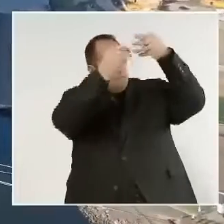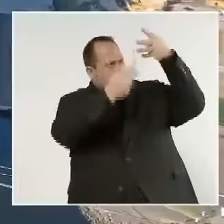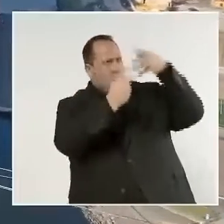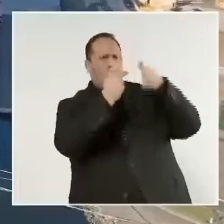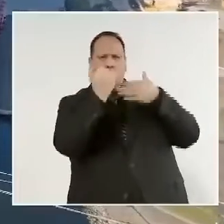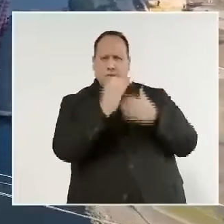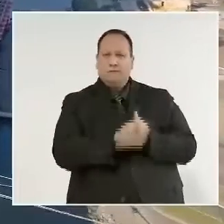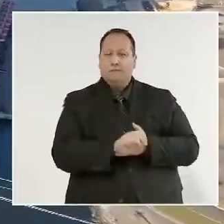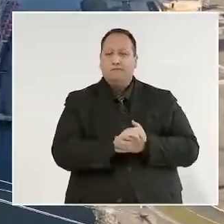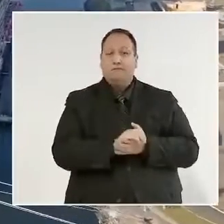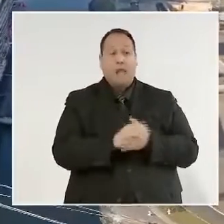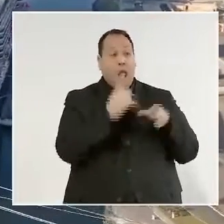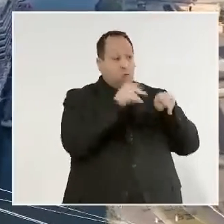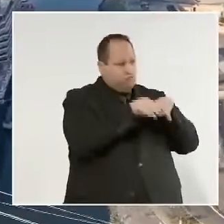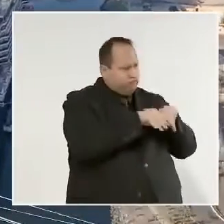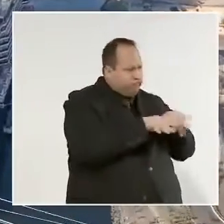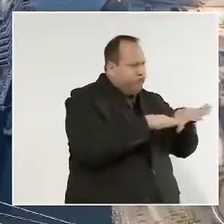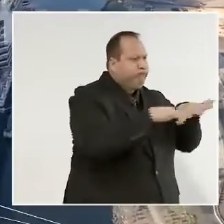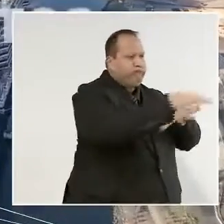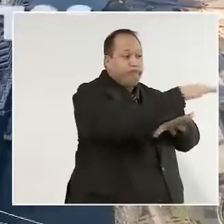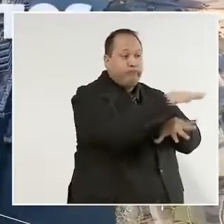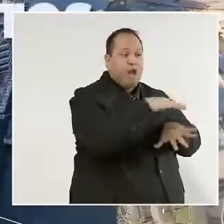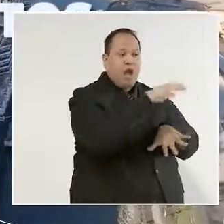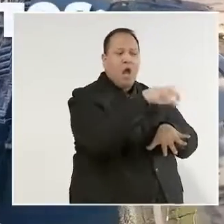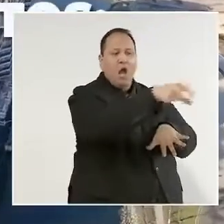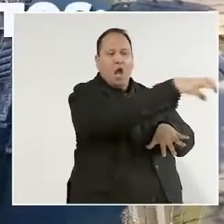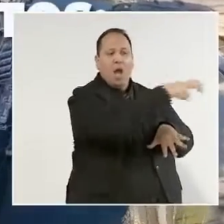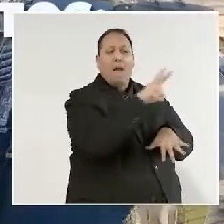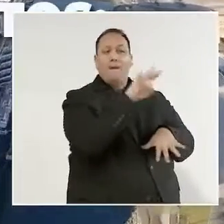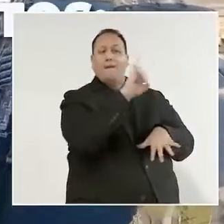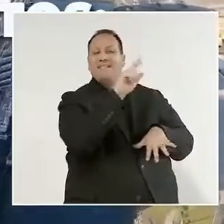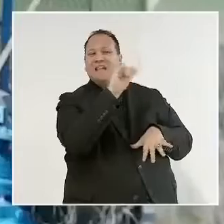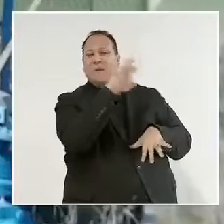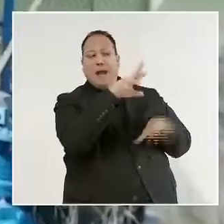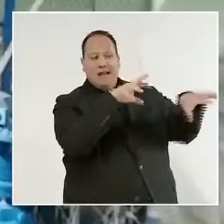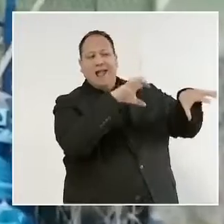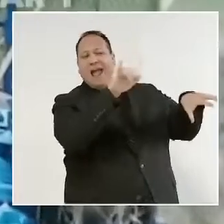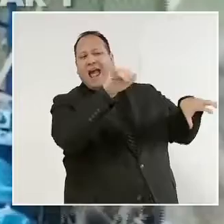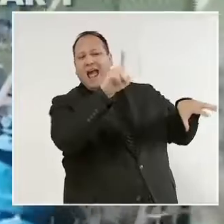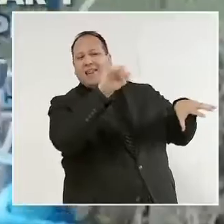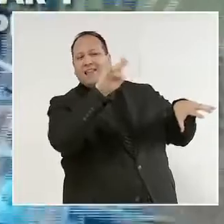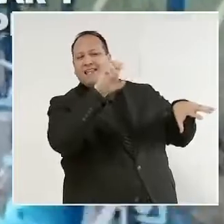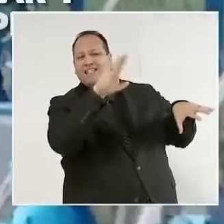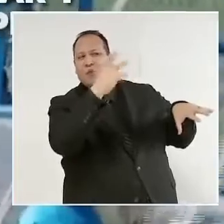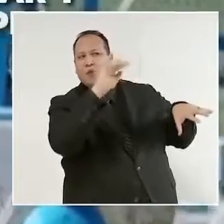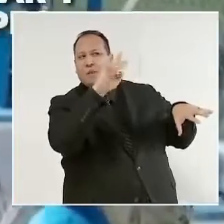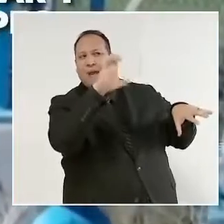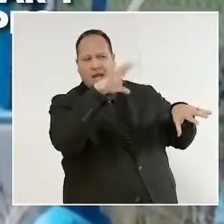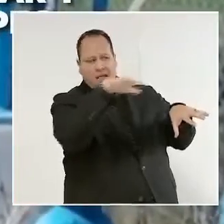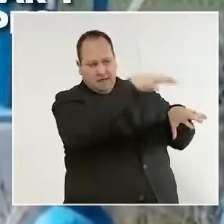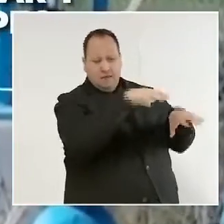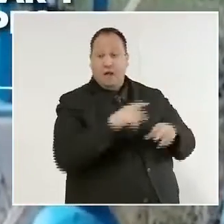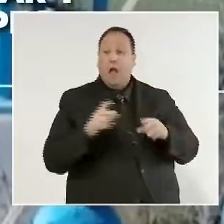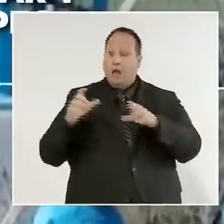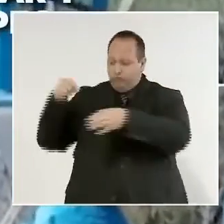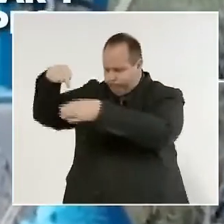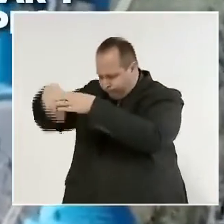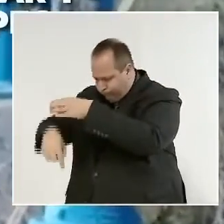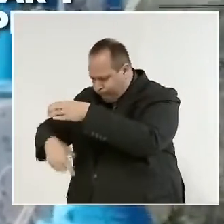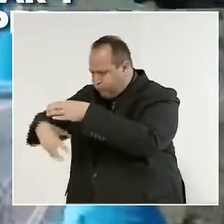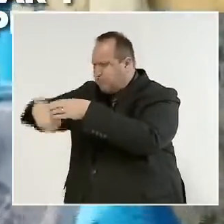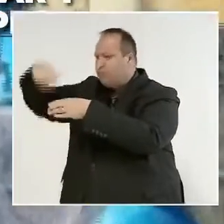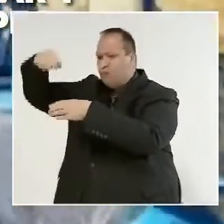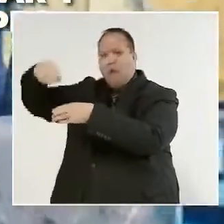51,405,000 pesos, desarrollamos los siguientes proyectos. Redes de agua potable en las colonias Vista al Mar